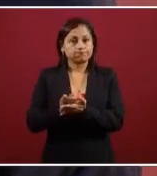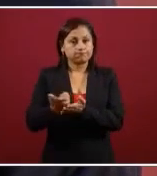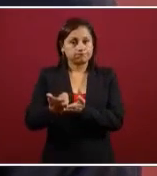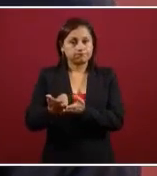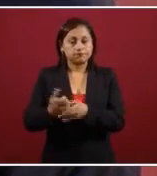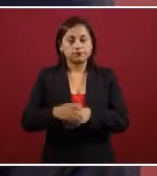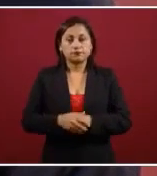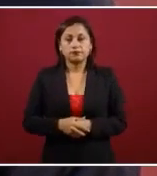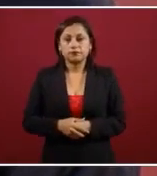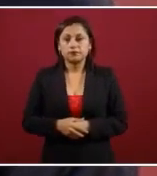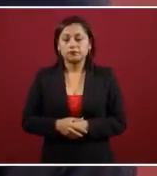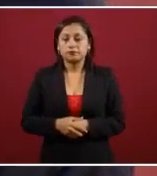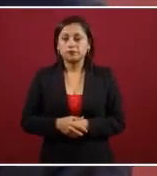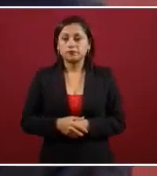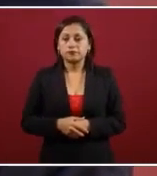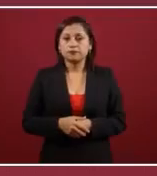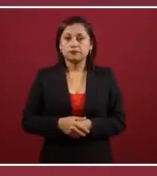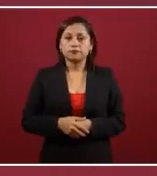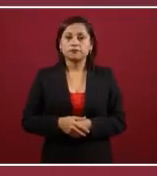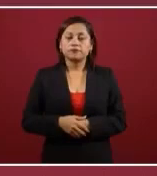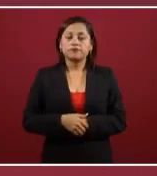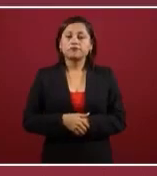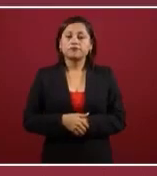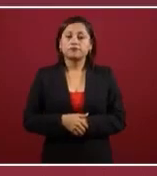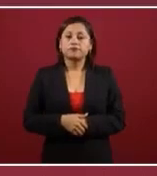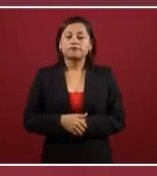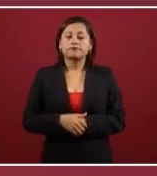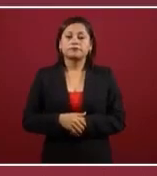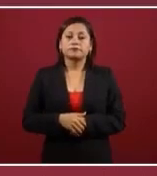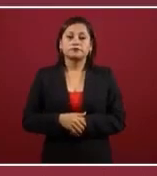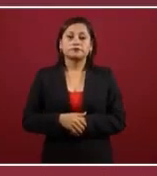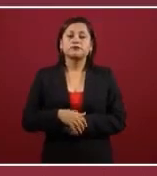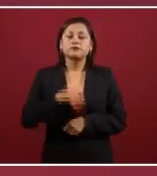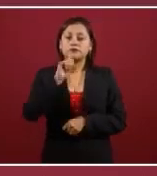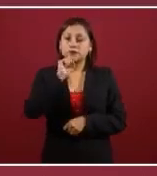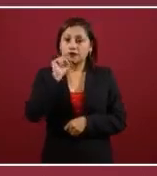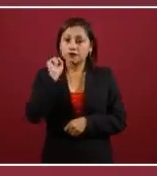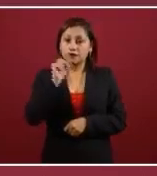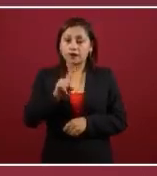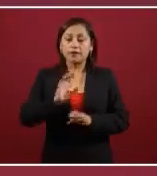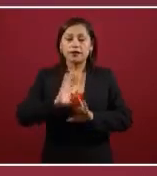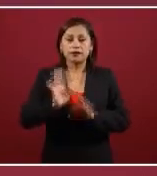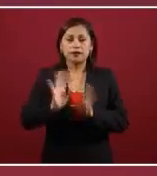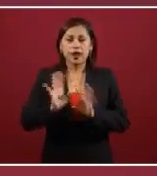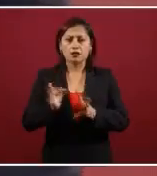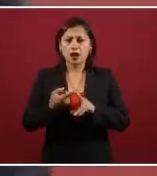estamos también empezando ya a hablar con